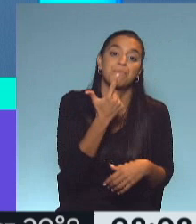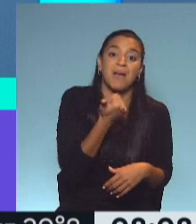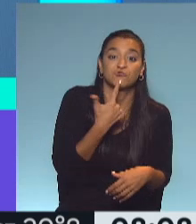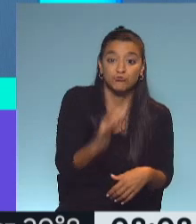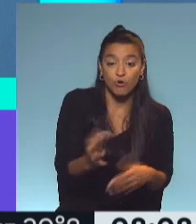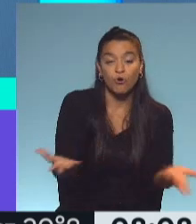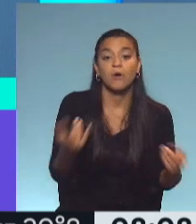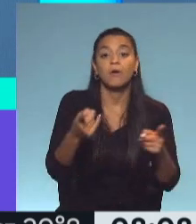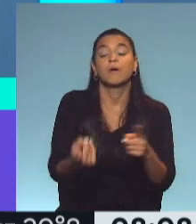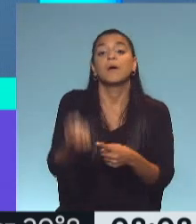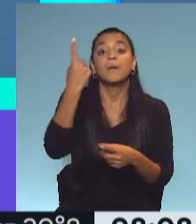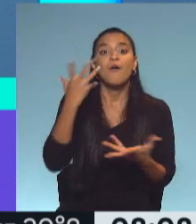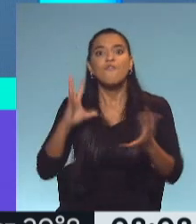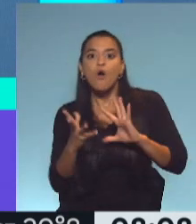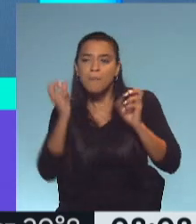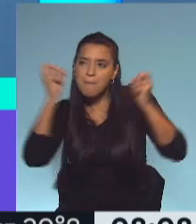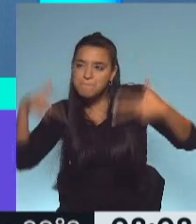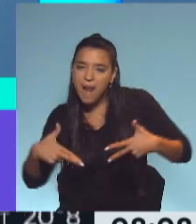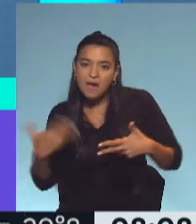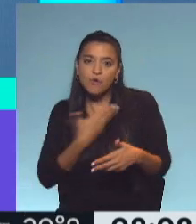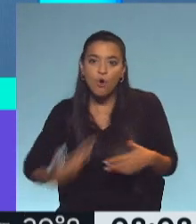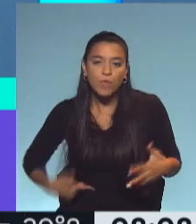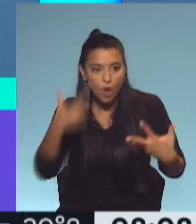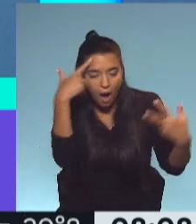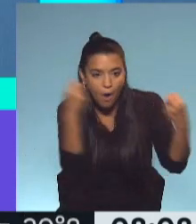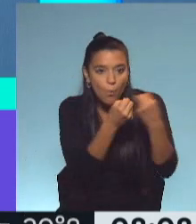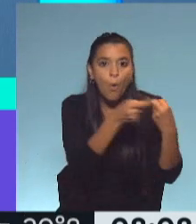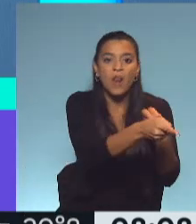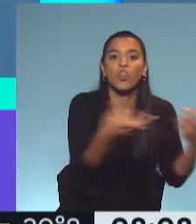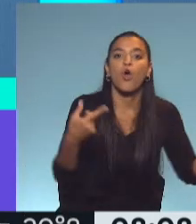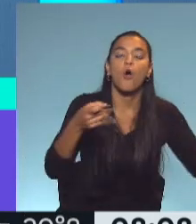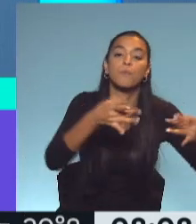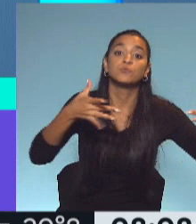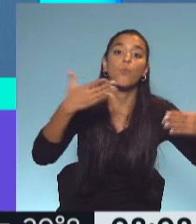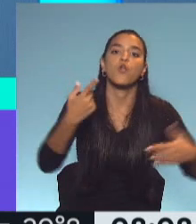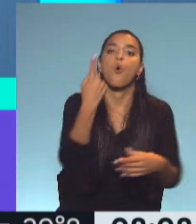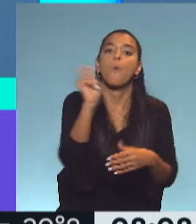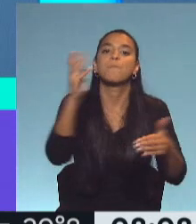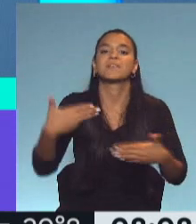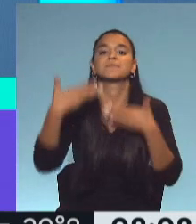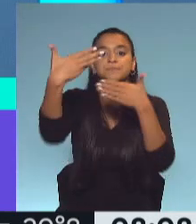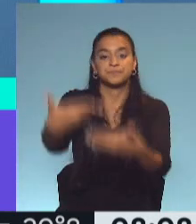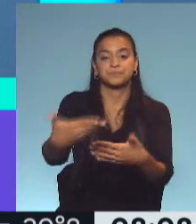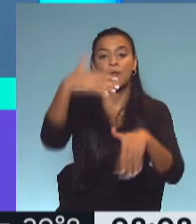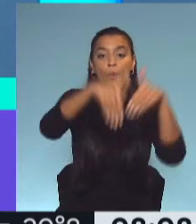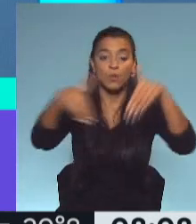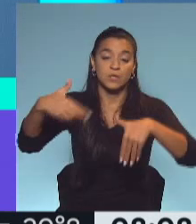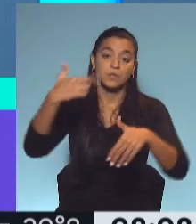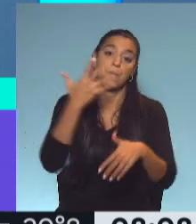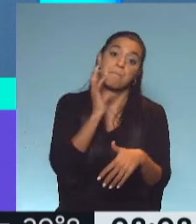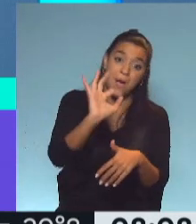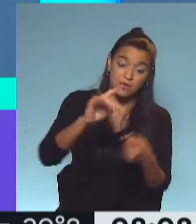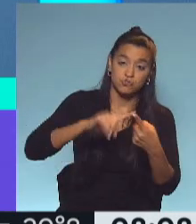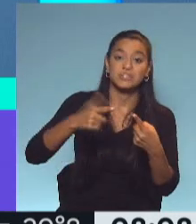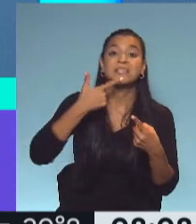alternativa que encuentra el gobierno para llegar a un acuerdo con la oposición es posponerlas un mes, en principio las primarias, como decíamos, en septiembre y